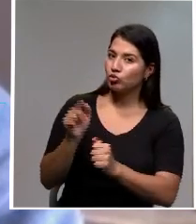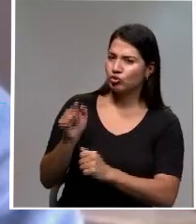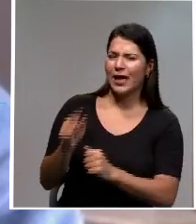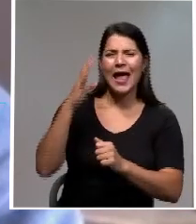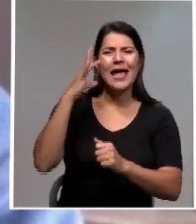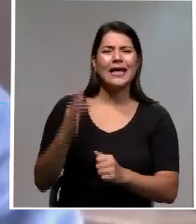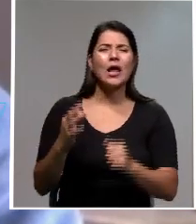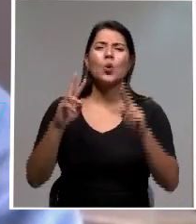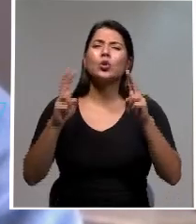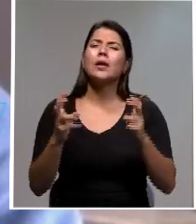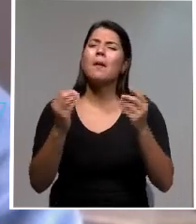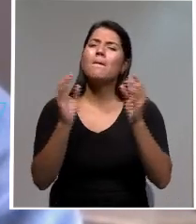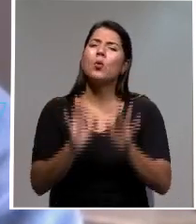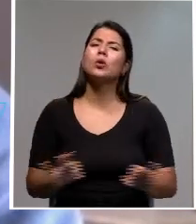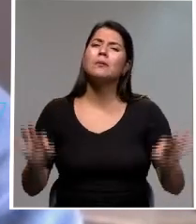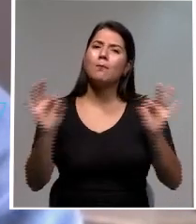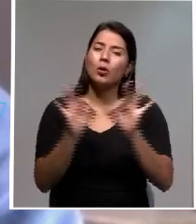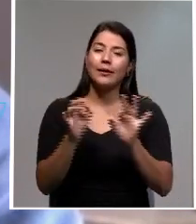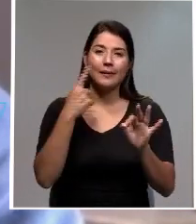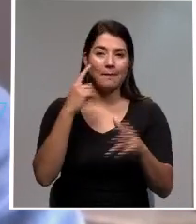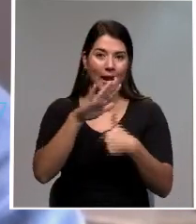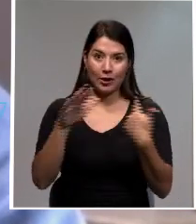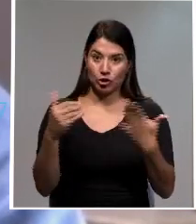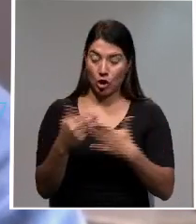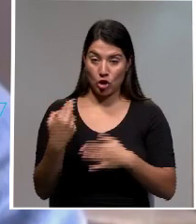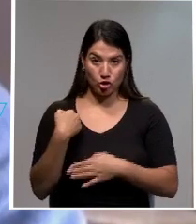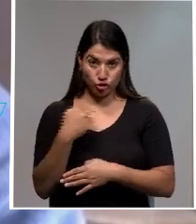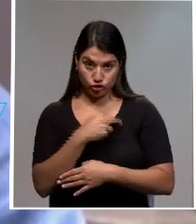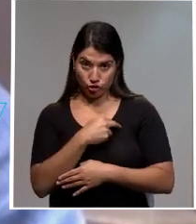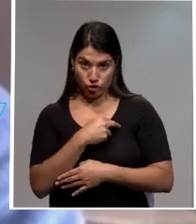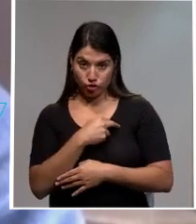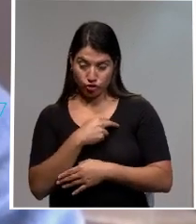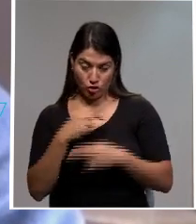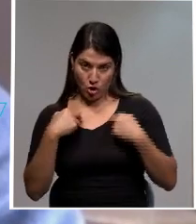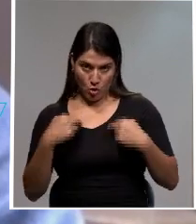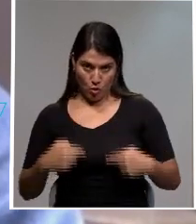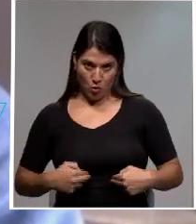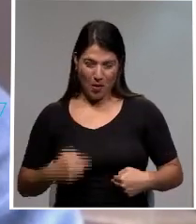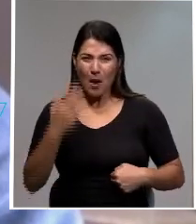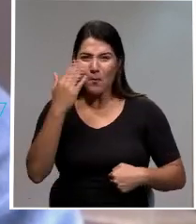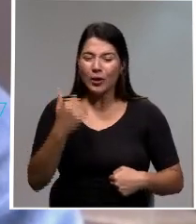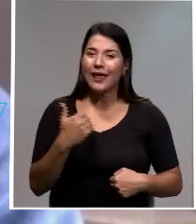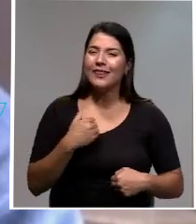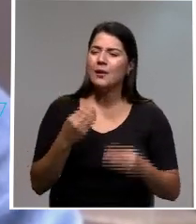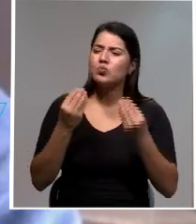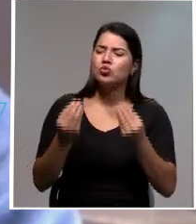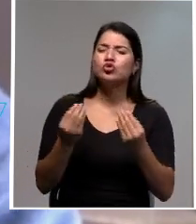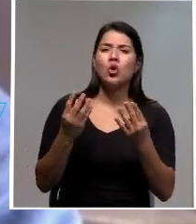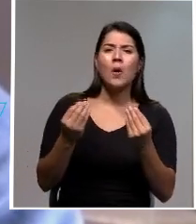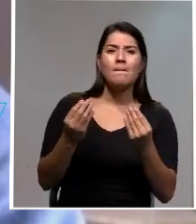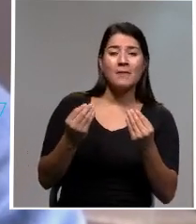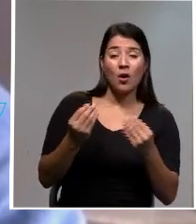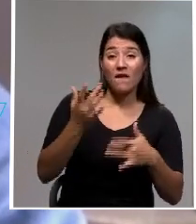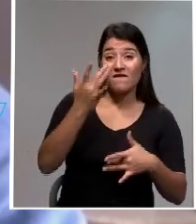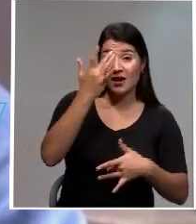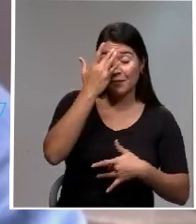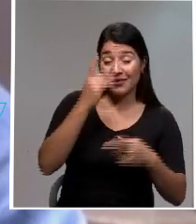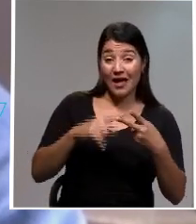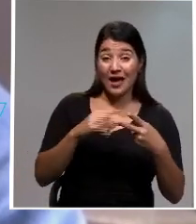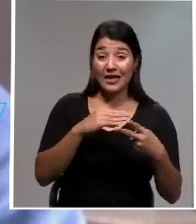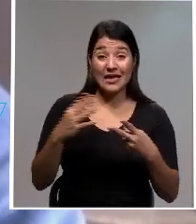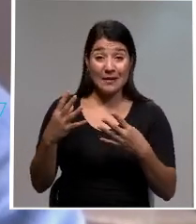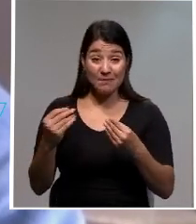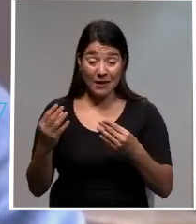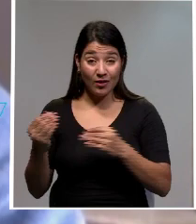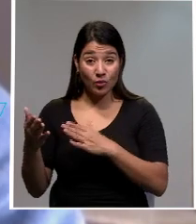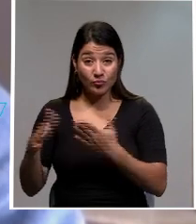para todos nosotros como seres humanos por el temor que le tenemos a las enfermedades y a la muerte. El hecho de que haya muerto